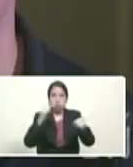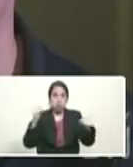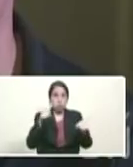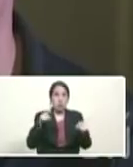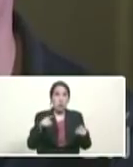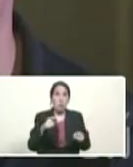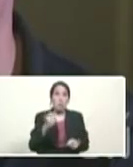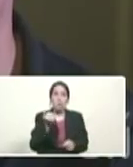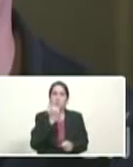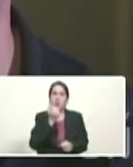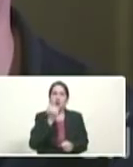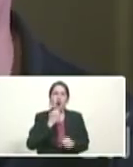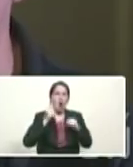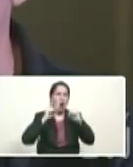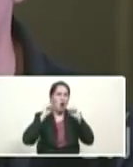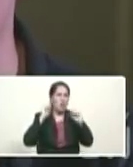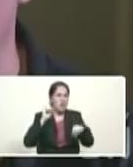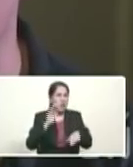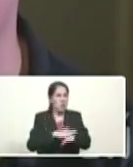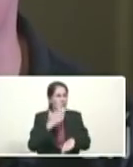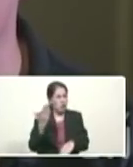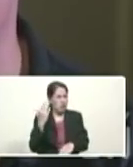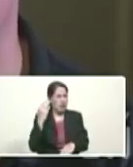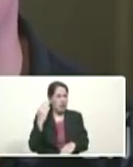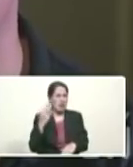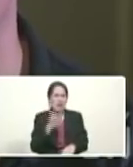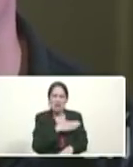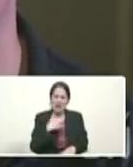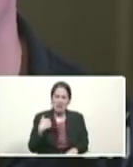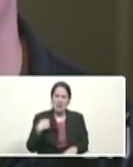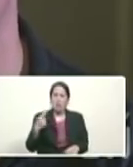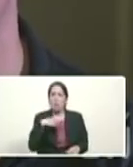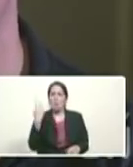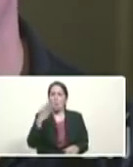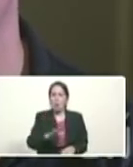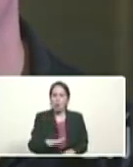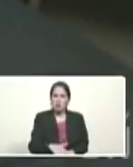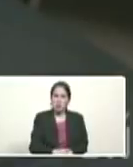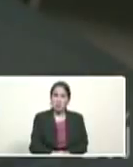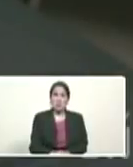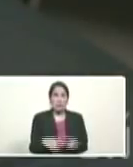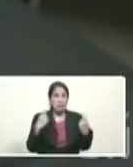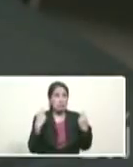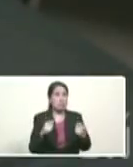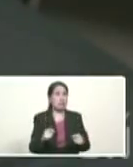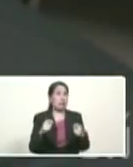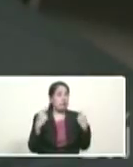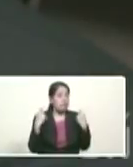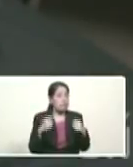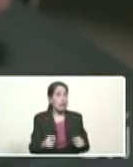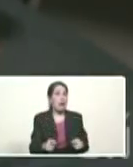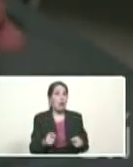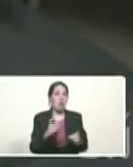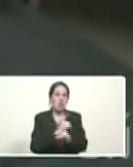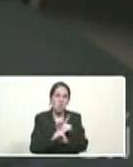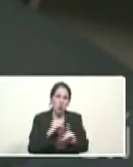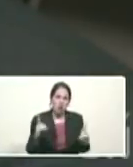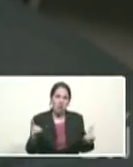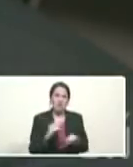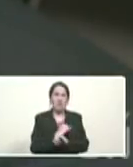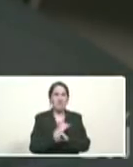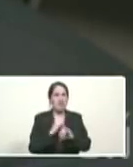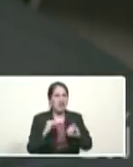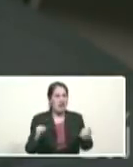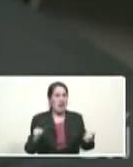protesta porque crecieron que un plan de asesinato era necesario hemos tratado por todas las formas pacíficas y democráticas de poner fin a